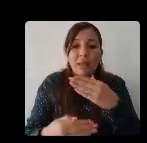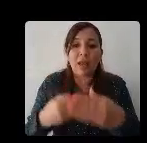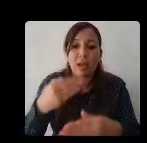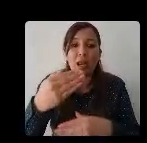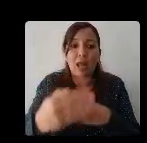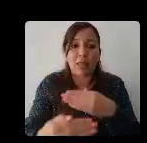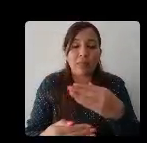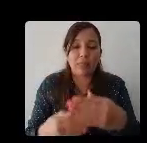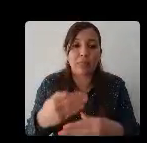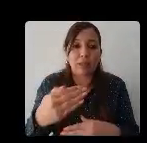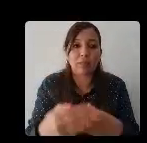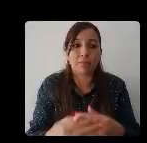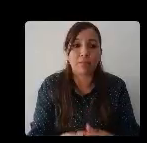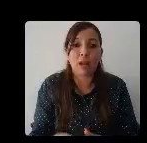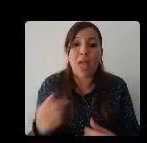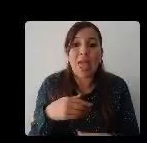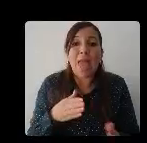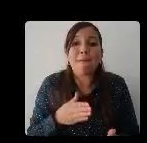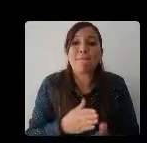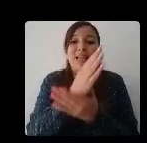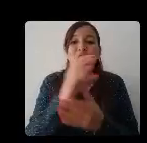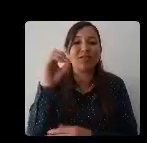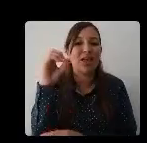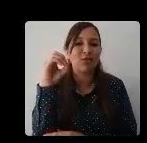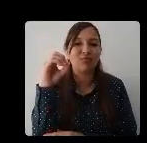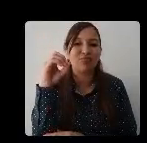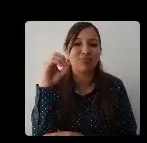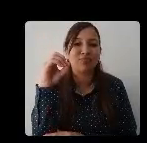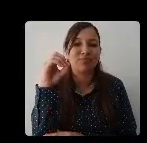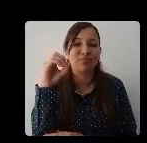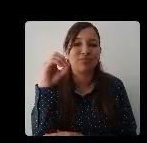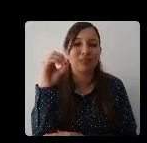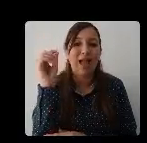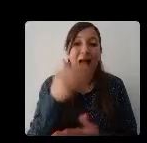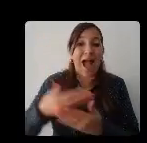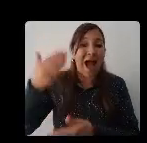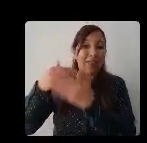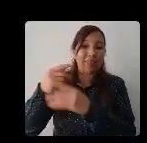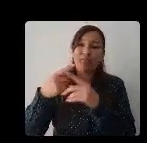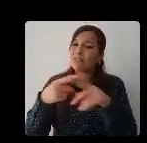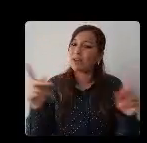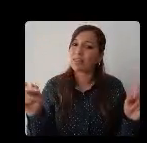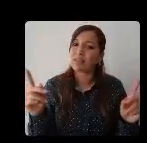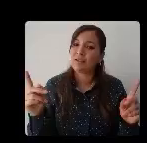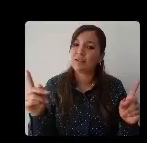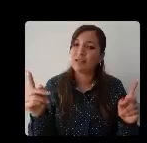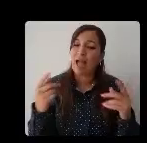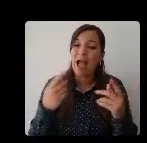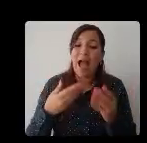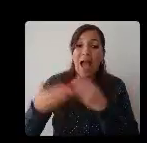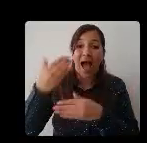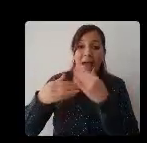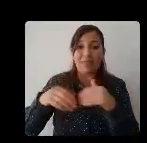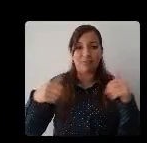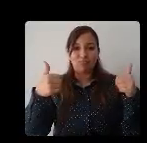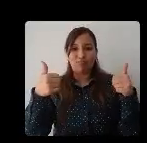otra realidad y ahora empezamos otra realidad, ¿no? Con este cambio de este COVID, con este virus. Entonces,